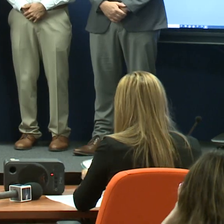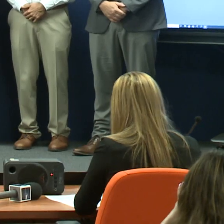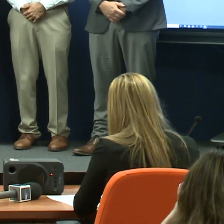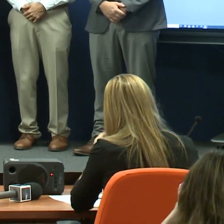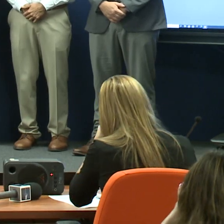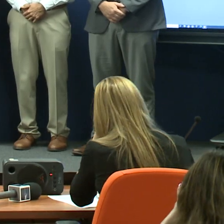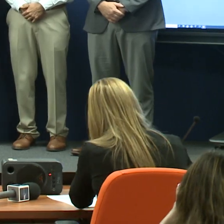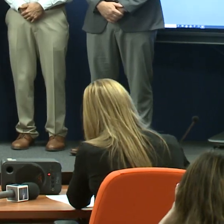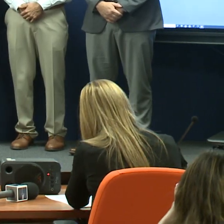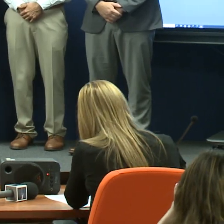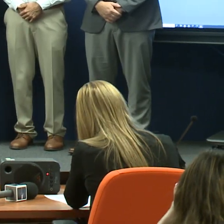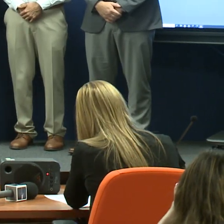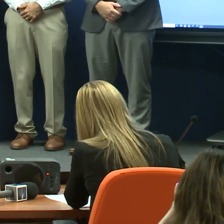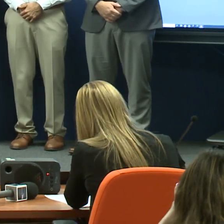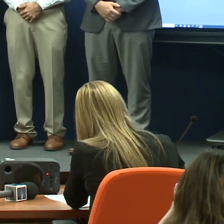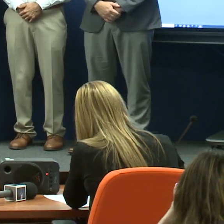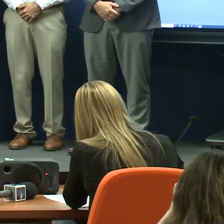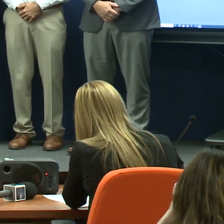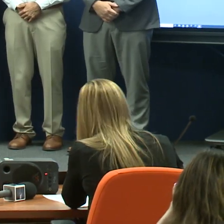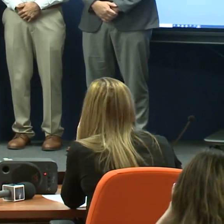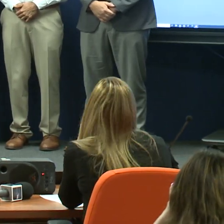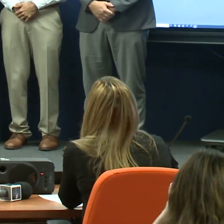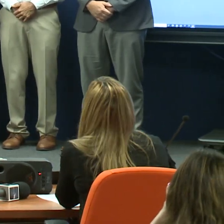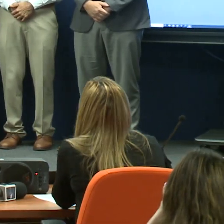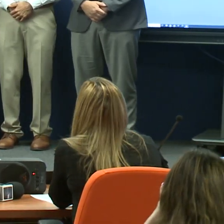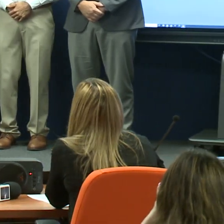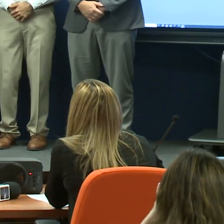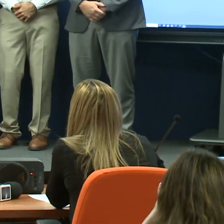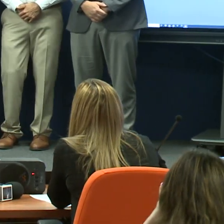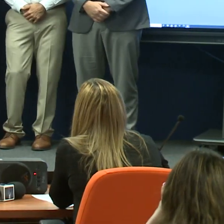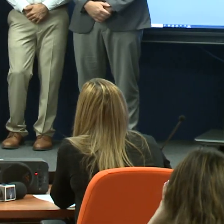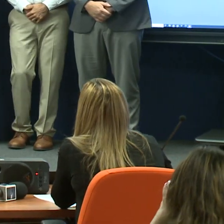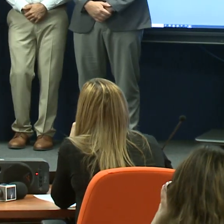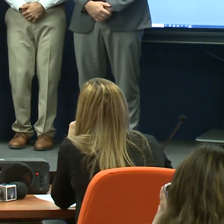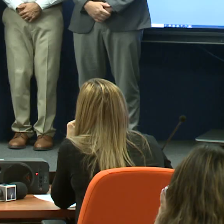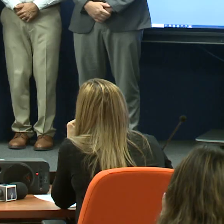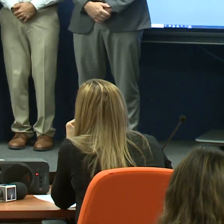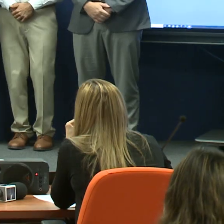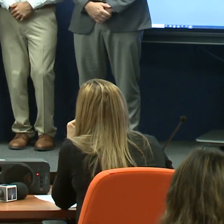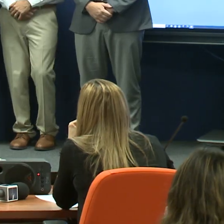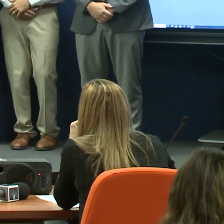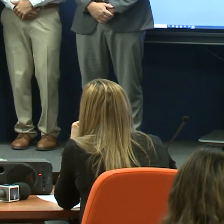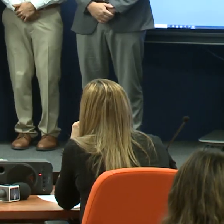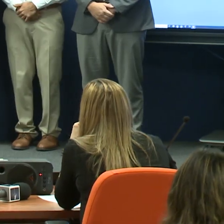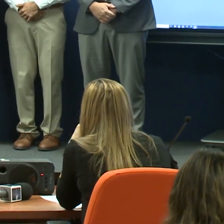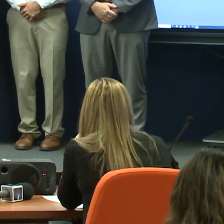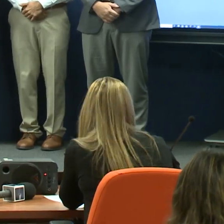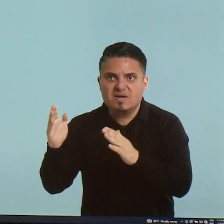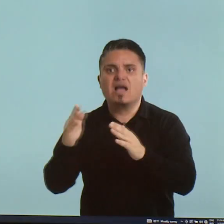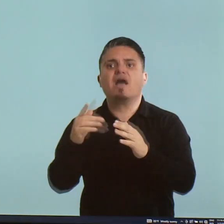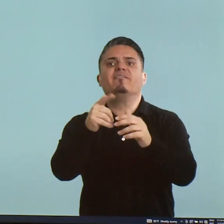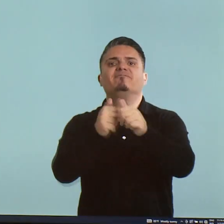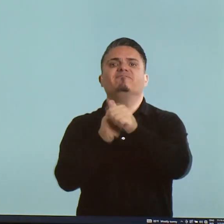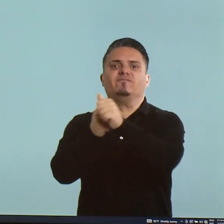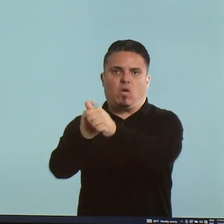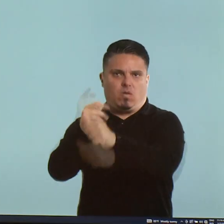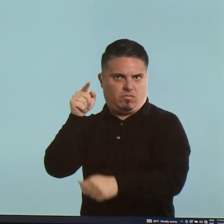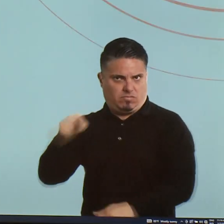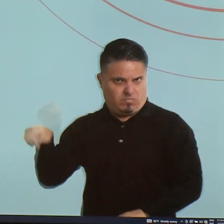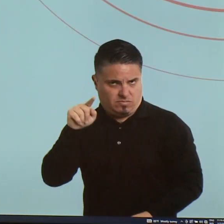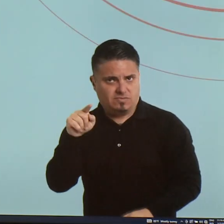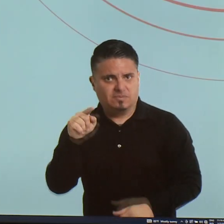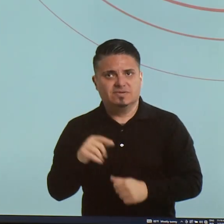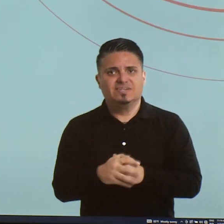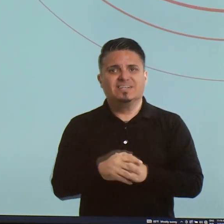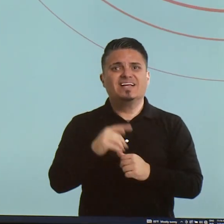el jueves 23 de marzo a las 10 de la mañana sonarán las alarmas del sistema de alerta de emergencias como parte del ejercicio